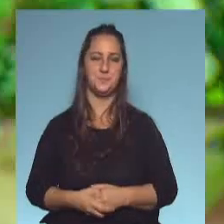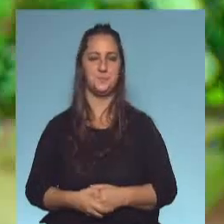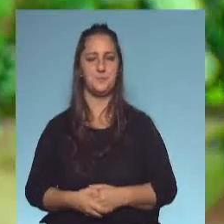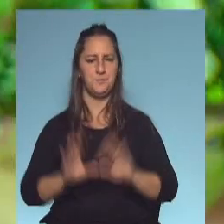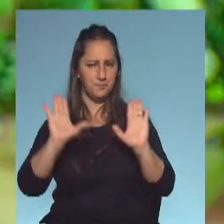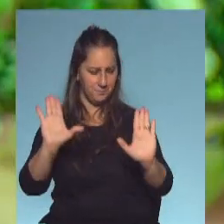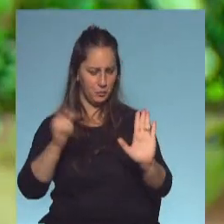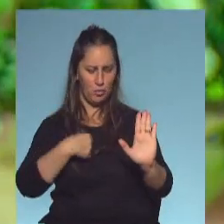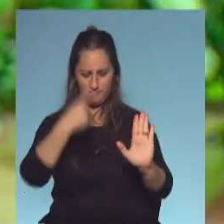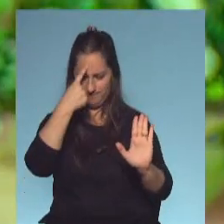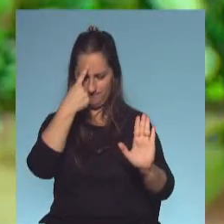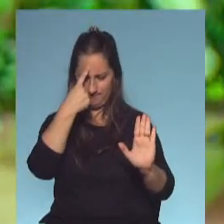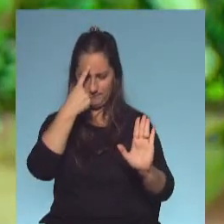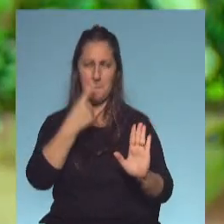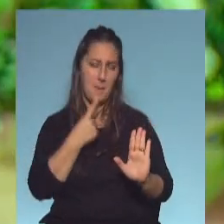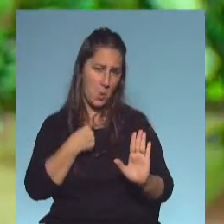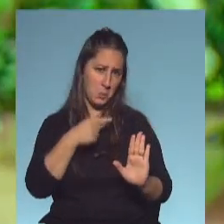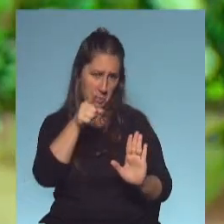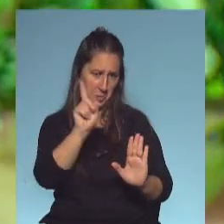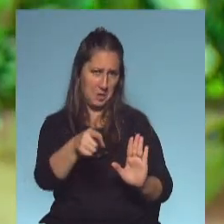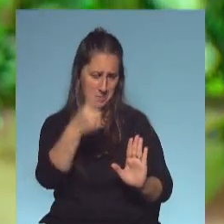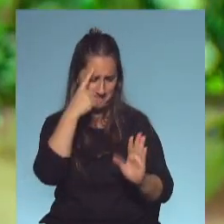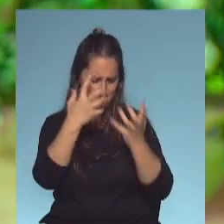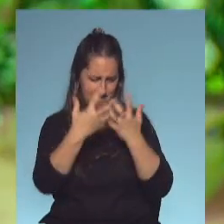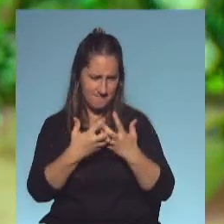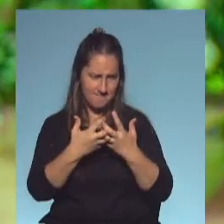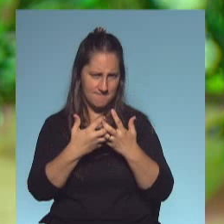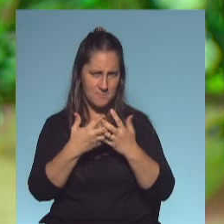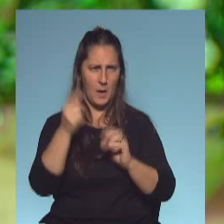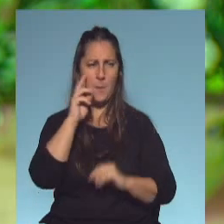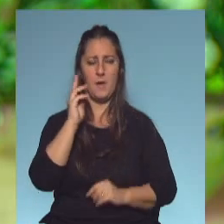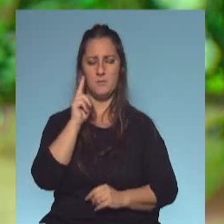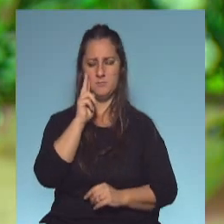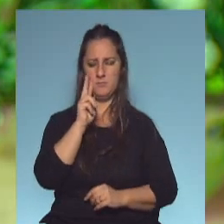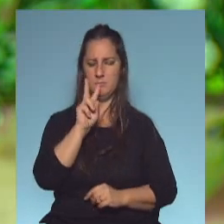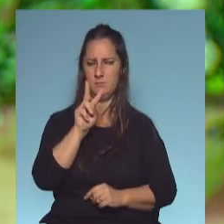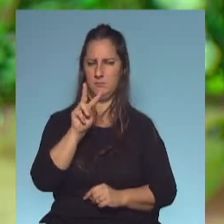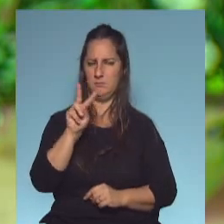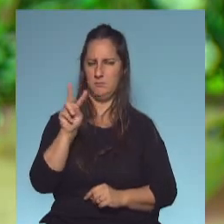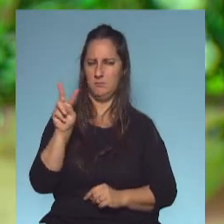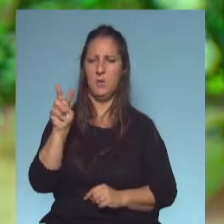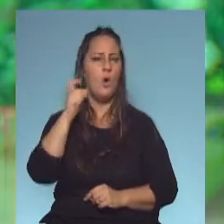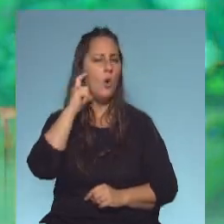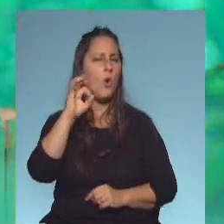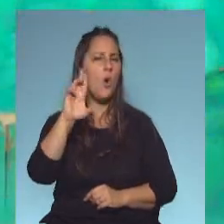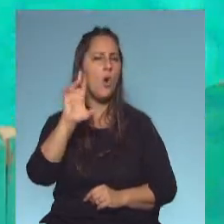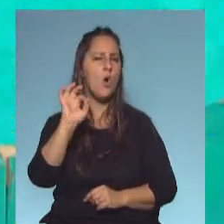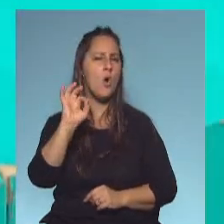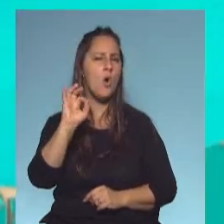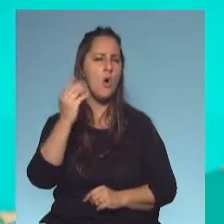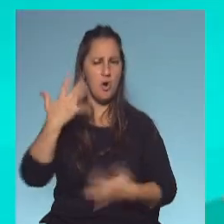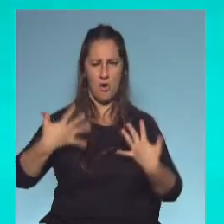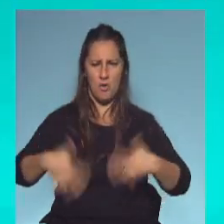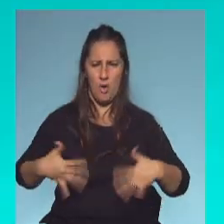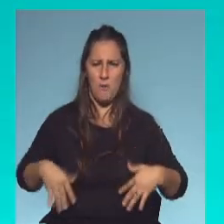Yo me pregunto, Romy, sí, y vos también, me imagino, sí, porque si haces un poquitito así para la derecha con la mirada, ¿en qué anda, Goro? ¿Qué está pasando? ¿Qué es esa